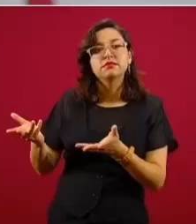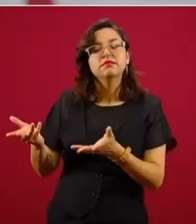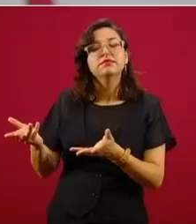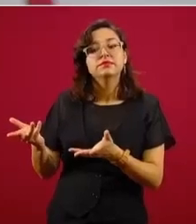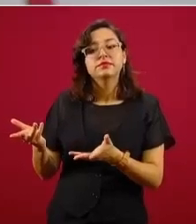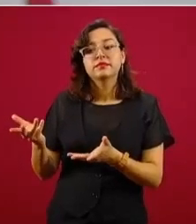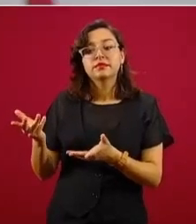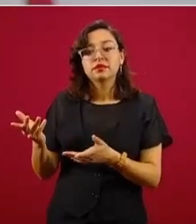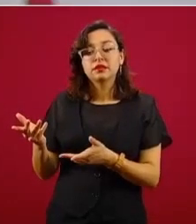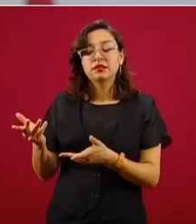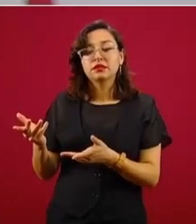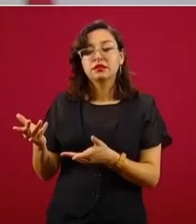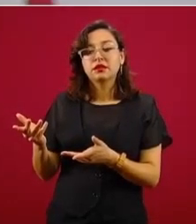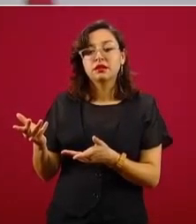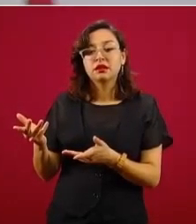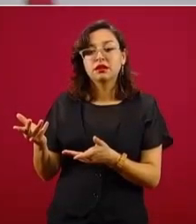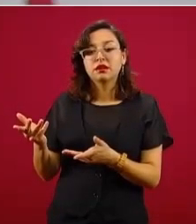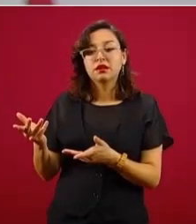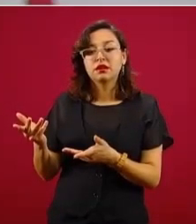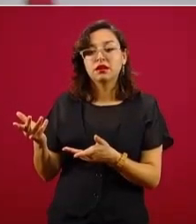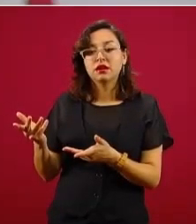medios